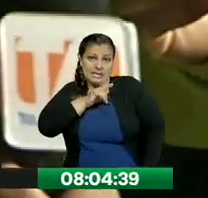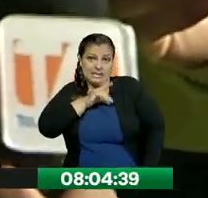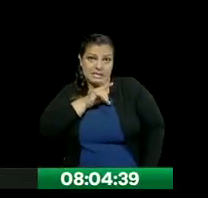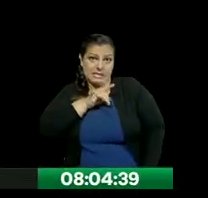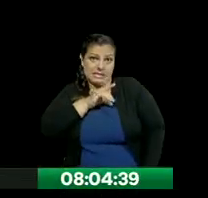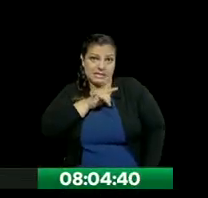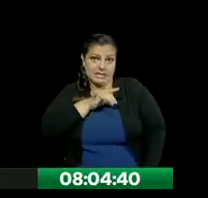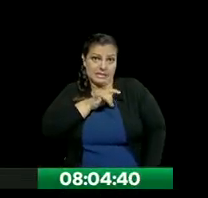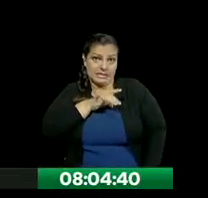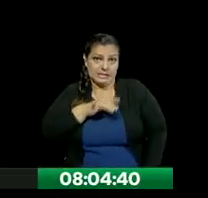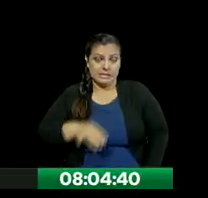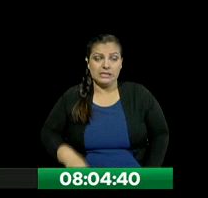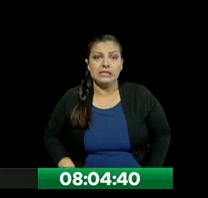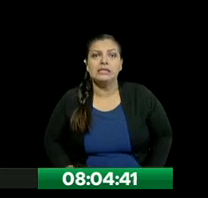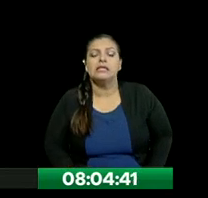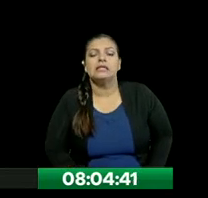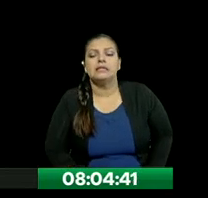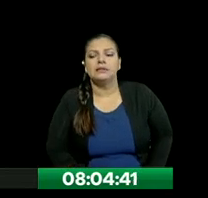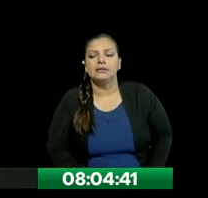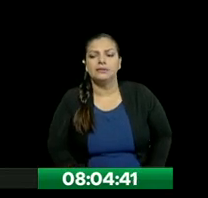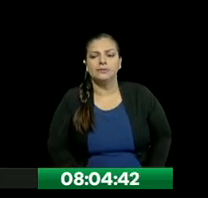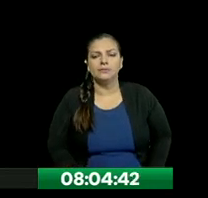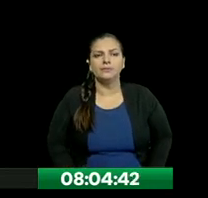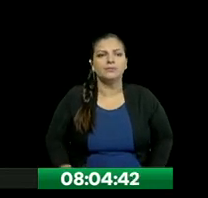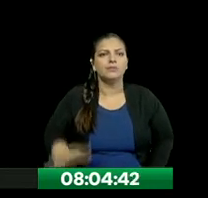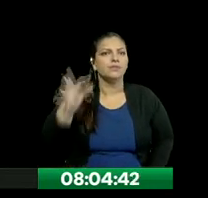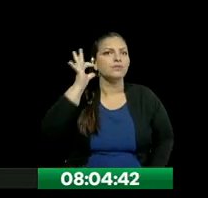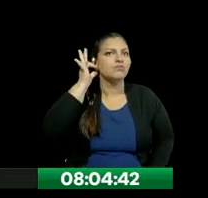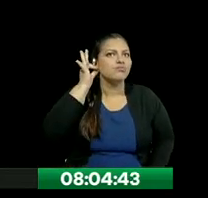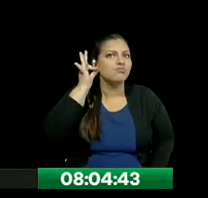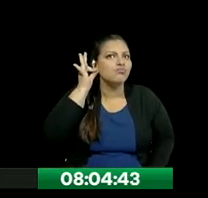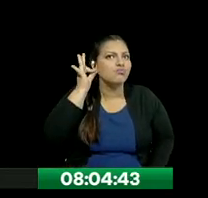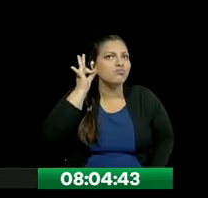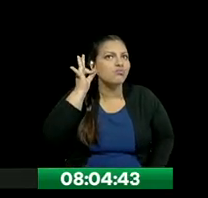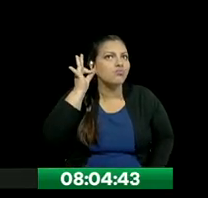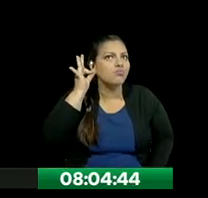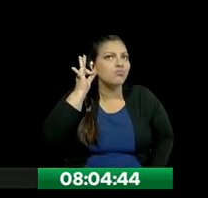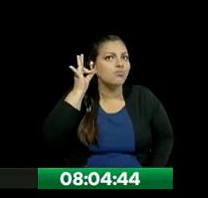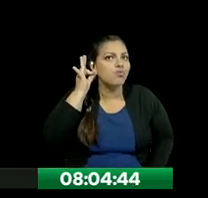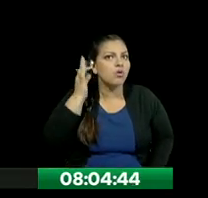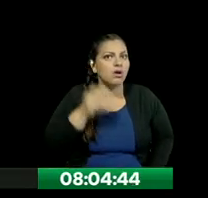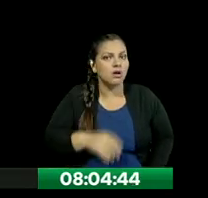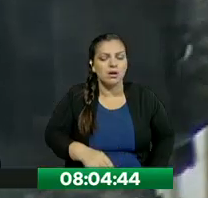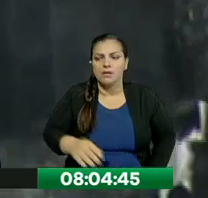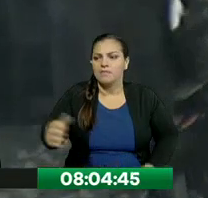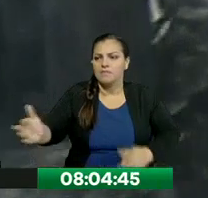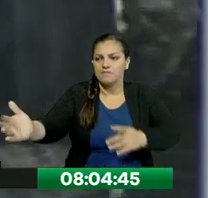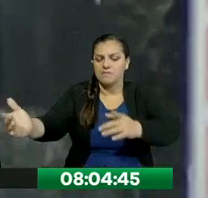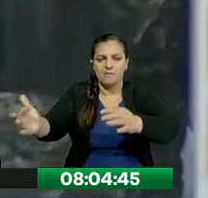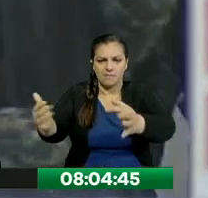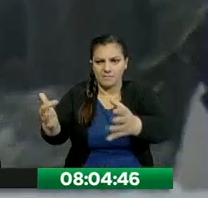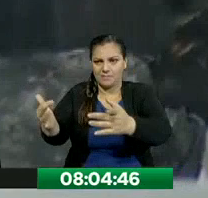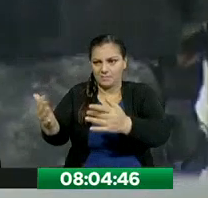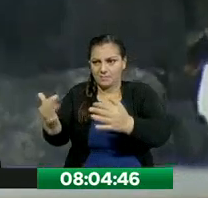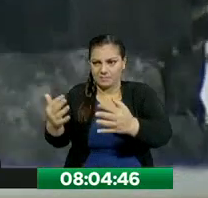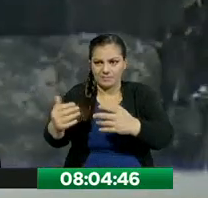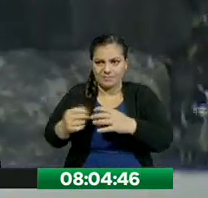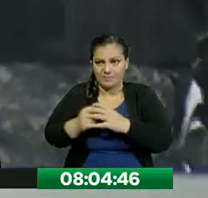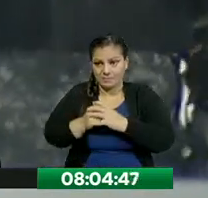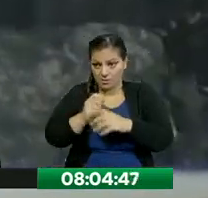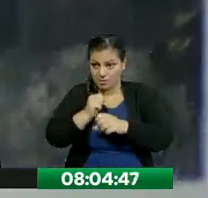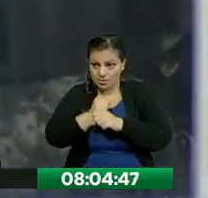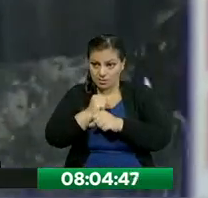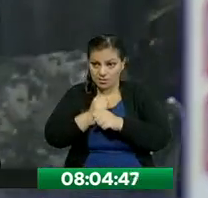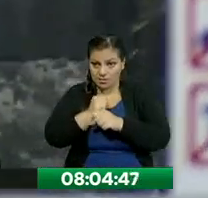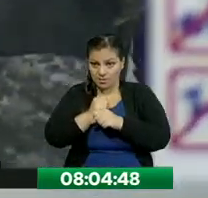mediante ofertas económicas a 9 víctimas ya identificadas, les habían manifestado para que una oferta